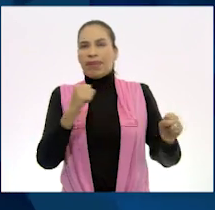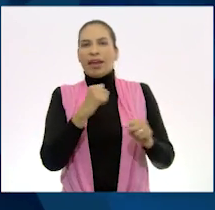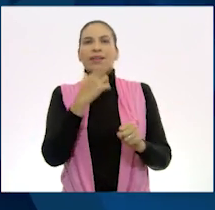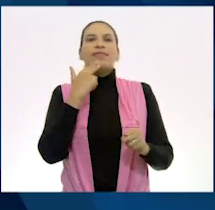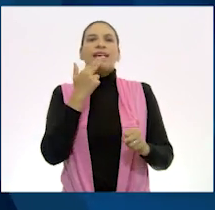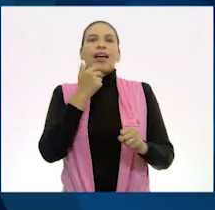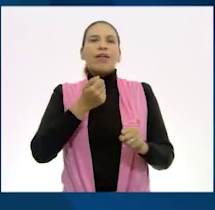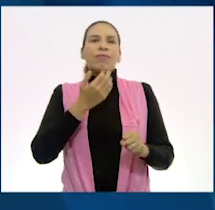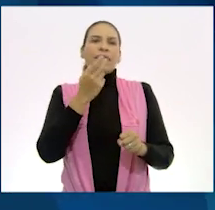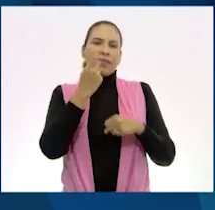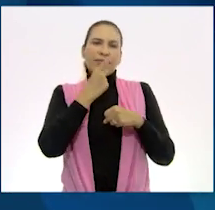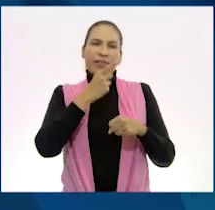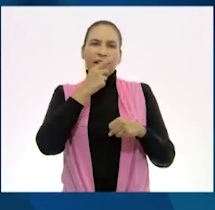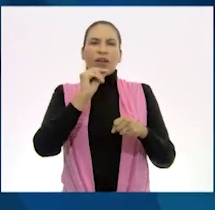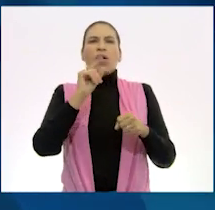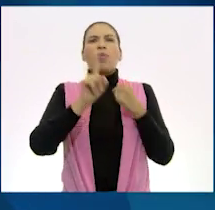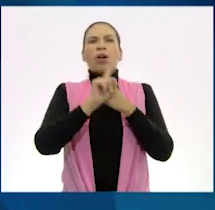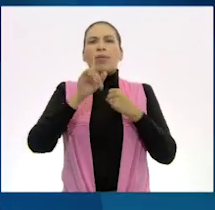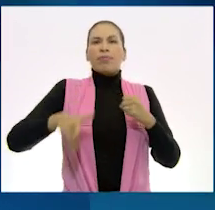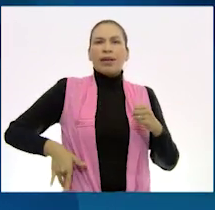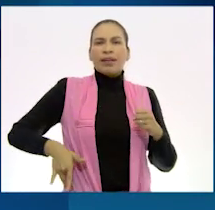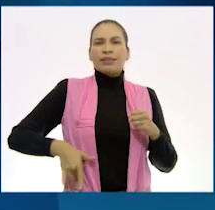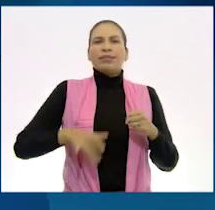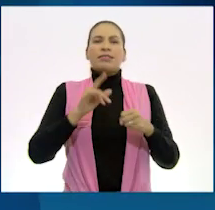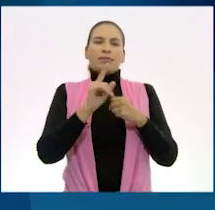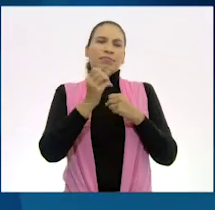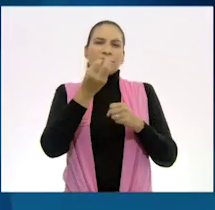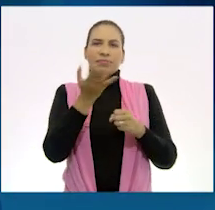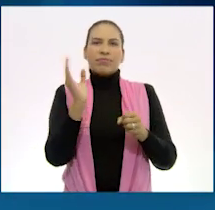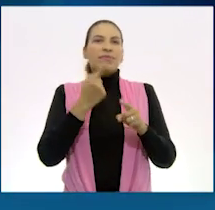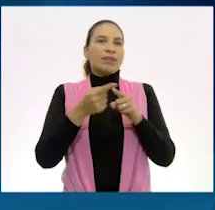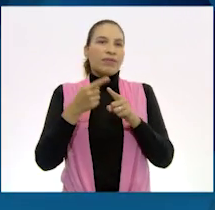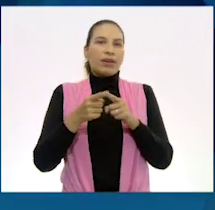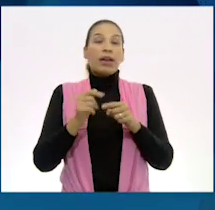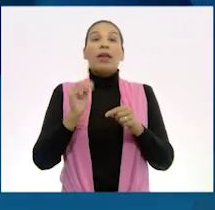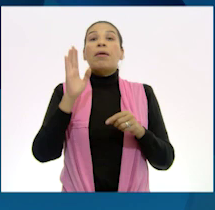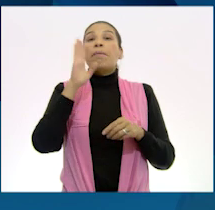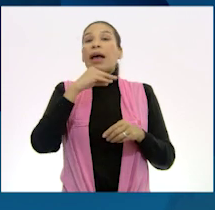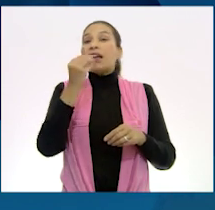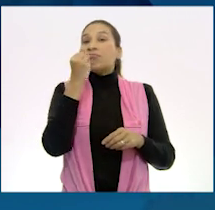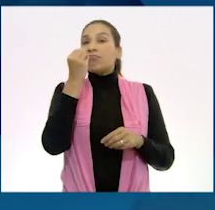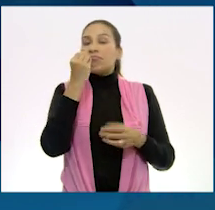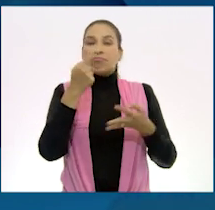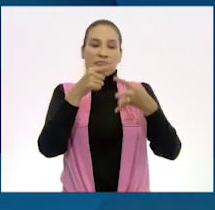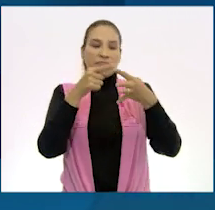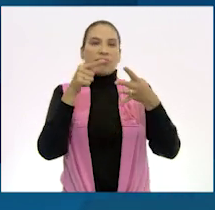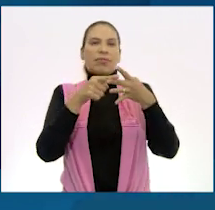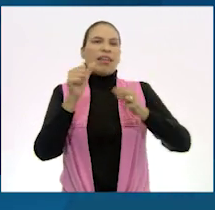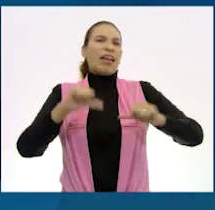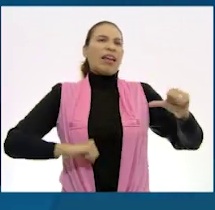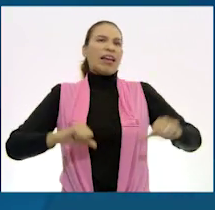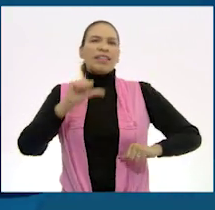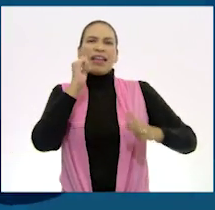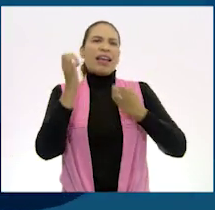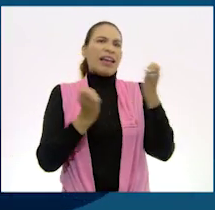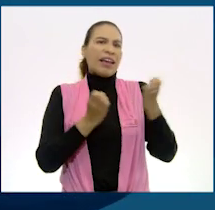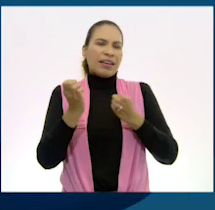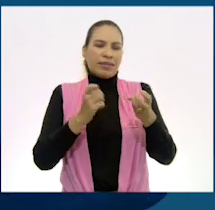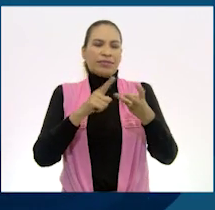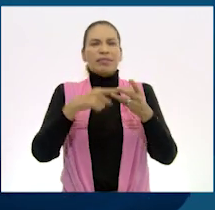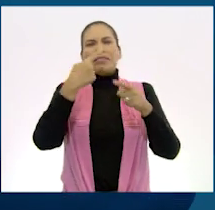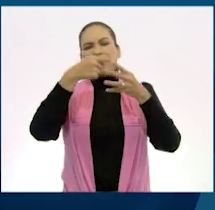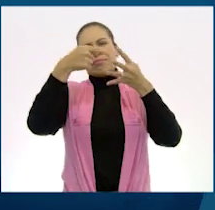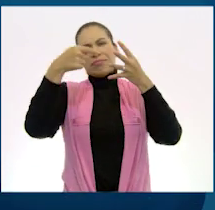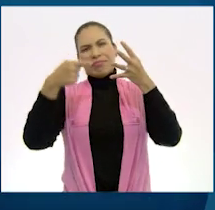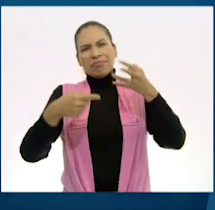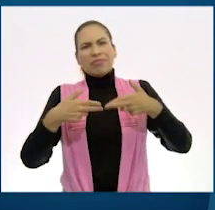e insuficiencia renal, entre muchas otras. Factores como la mala alimentación, la poca actividad física y algunas